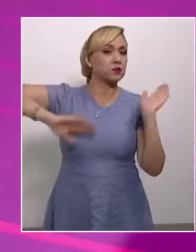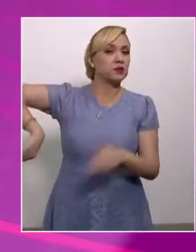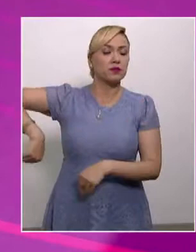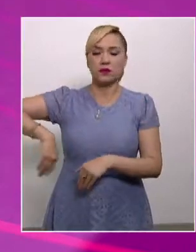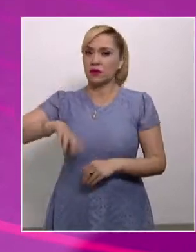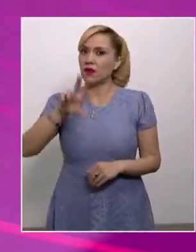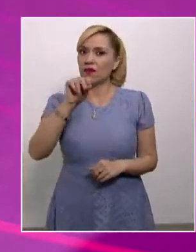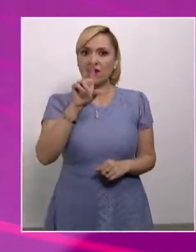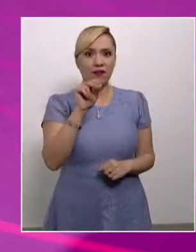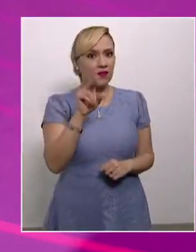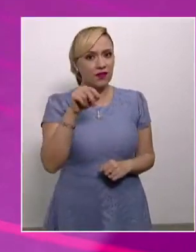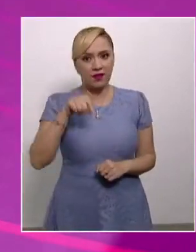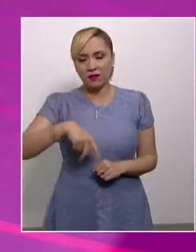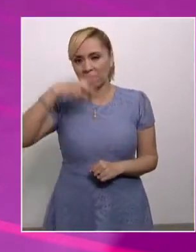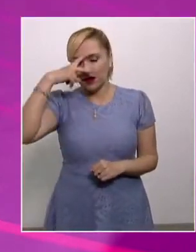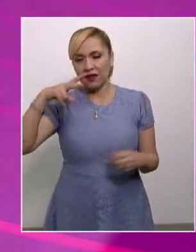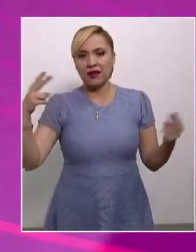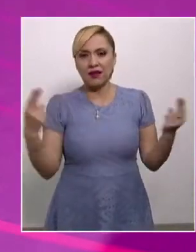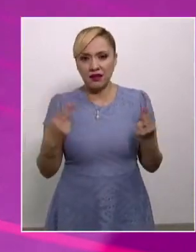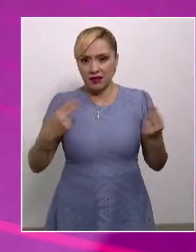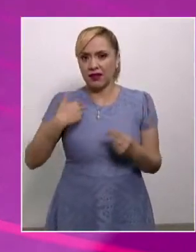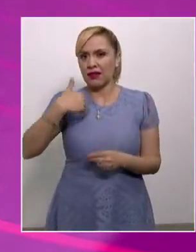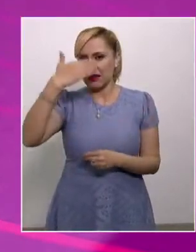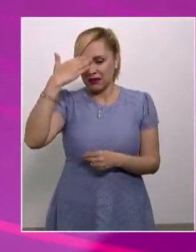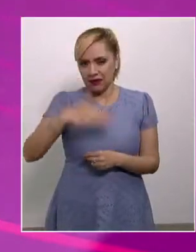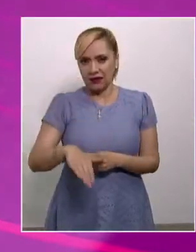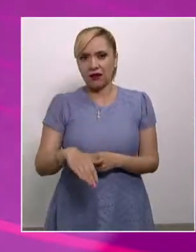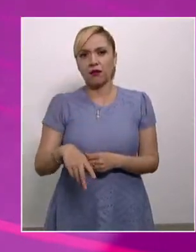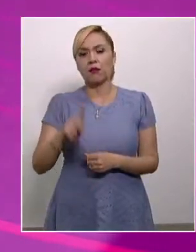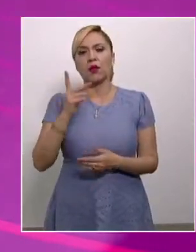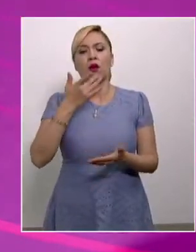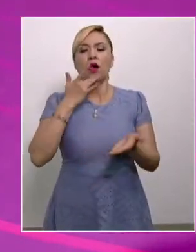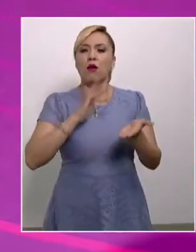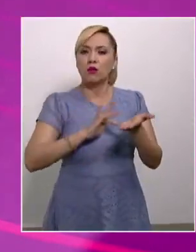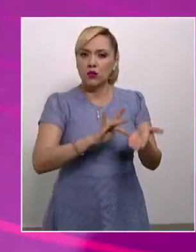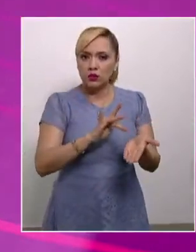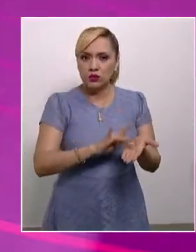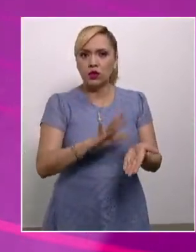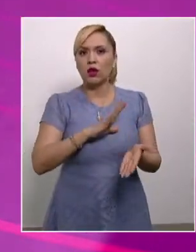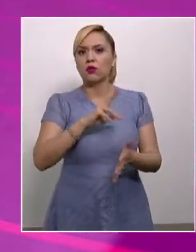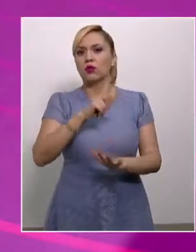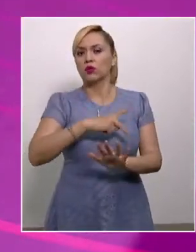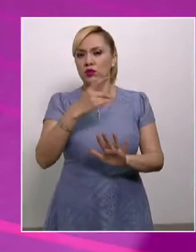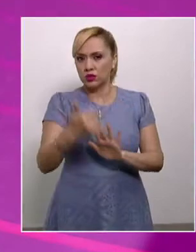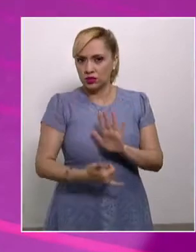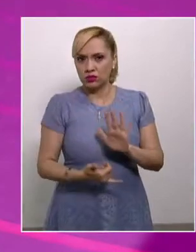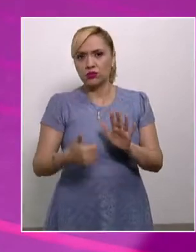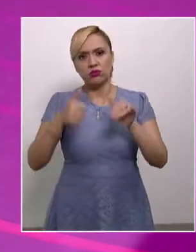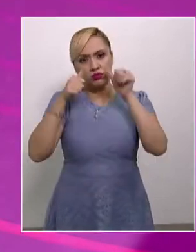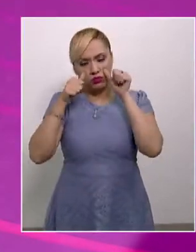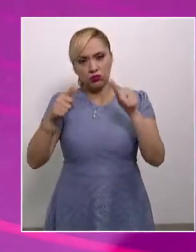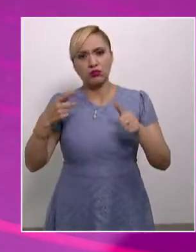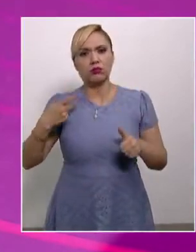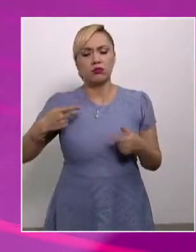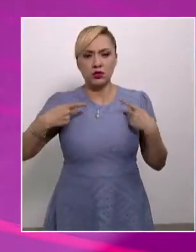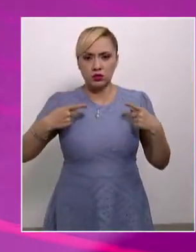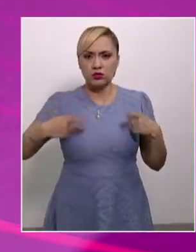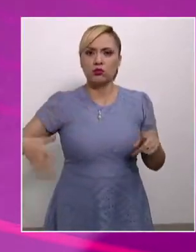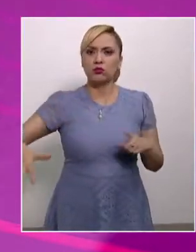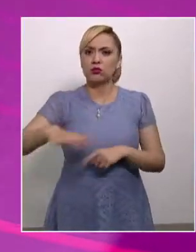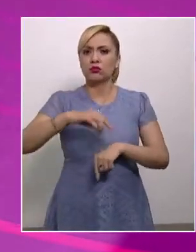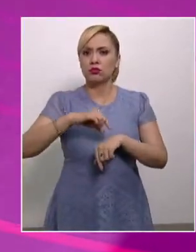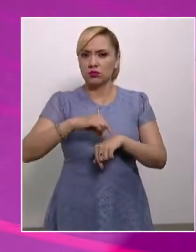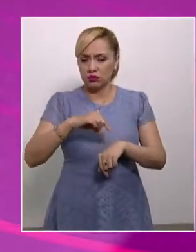nuestro país, específicamente en México, que estamos trabajando acá. Apoyamos y tenemos proyectos en los que brindamos atención a población en temas de